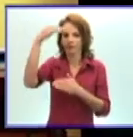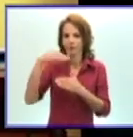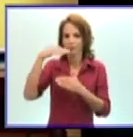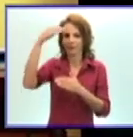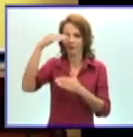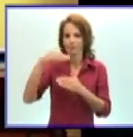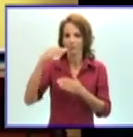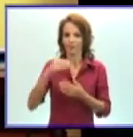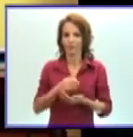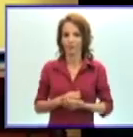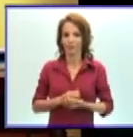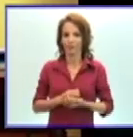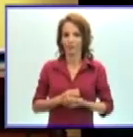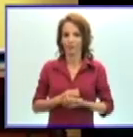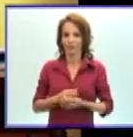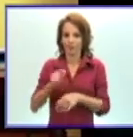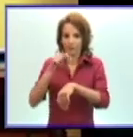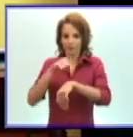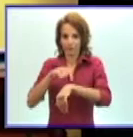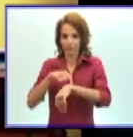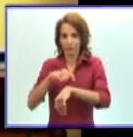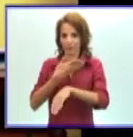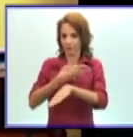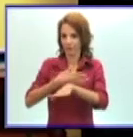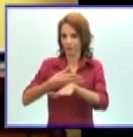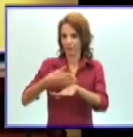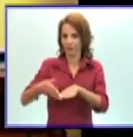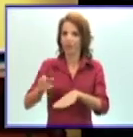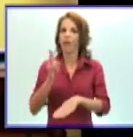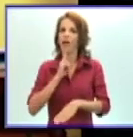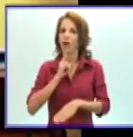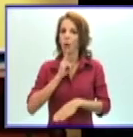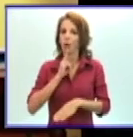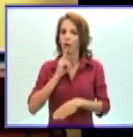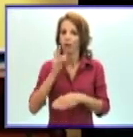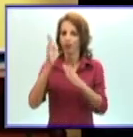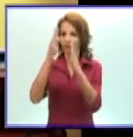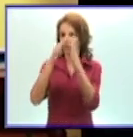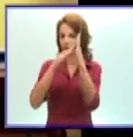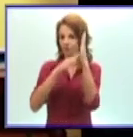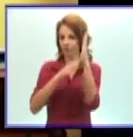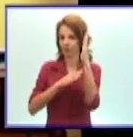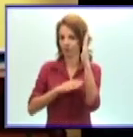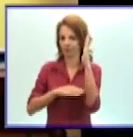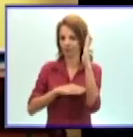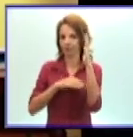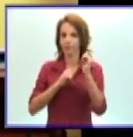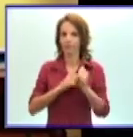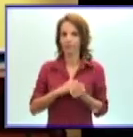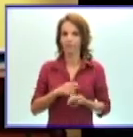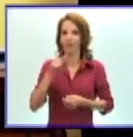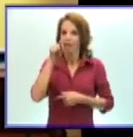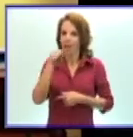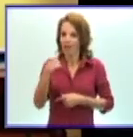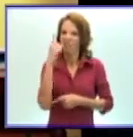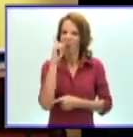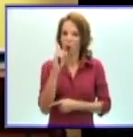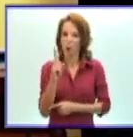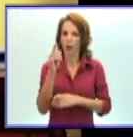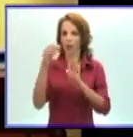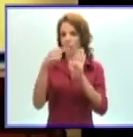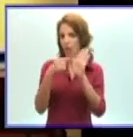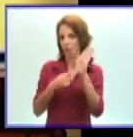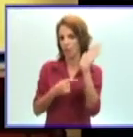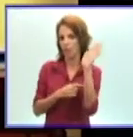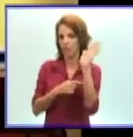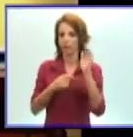tiempo, de los días, el agua disminuye su volumen. Es decir, eso es uno de las propiedades. ¿Y estas propiedades cómo se